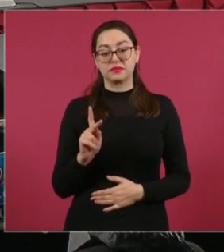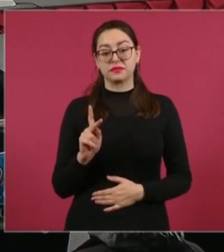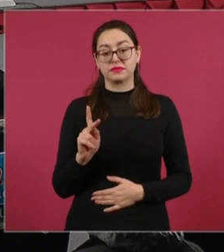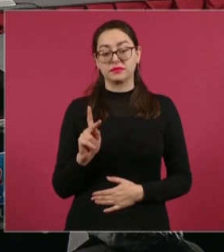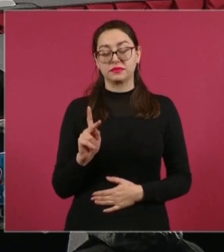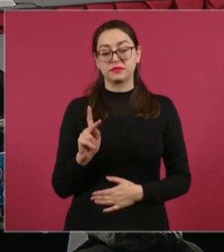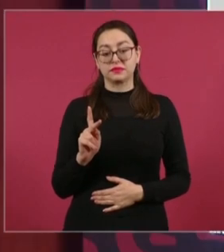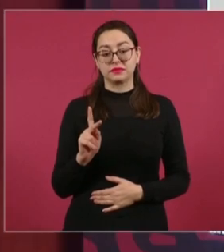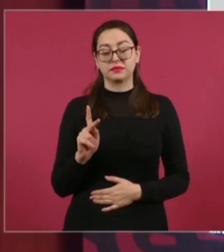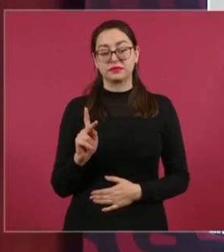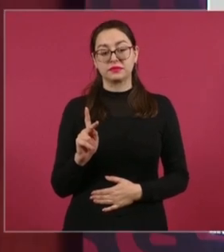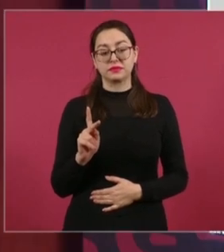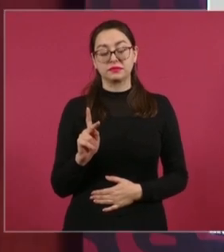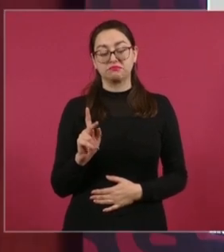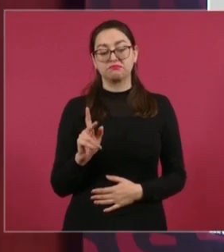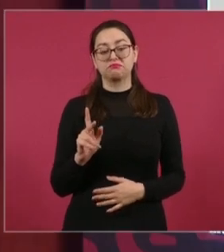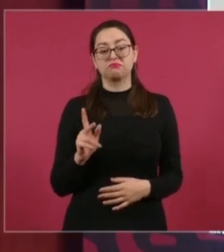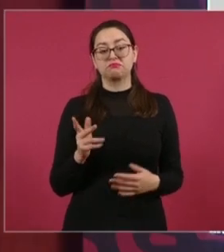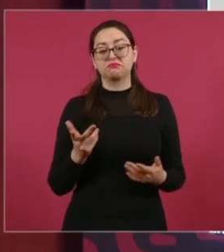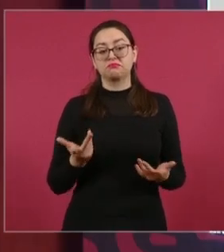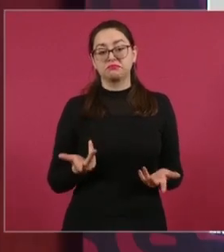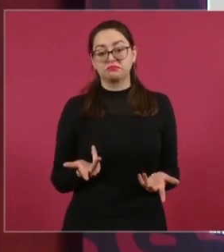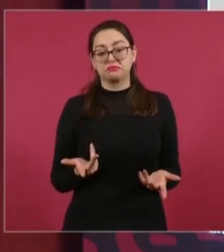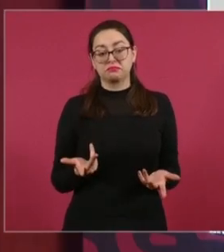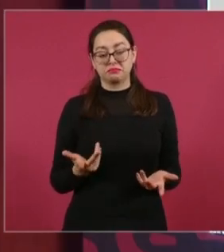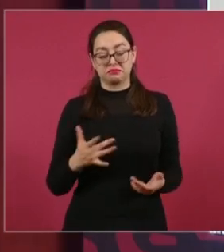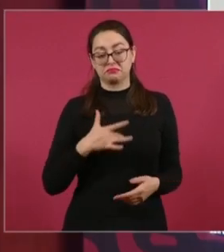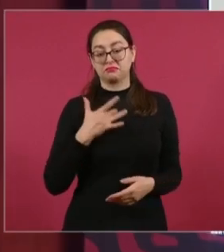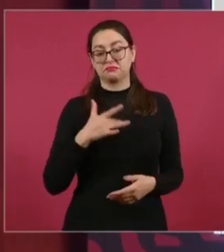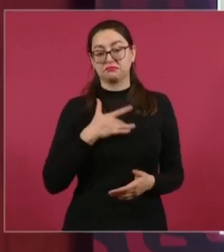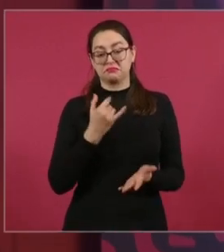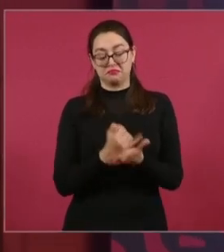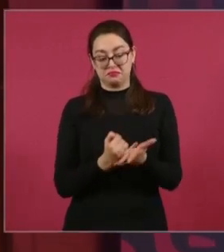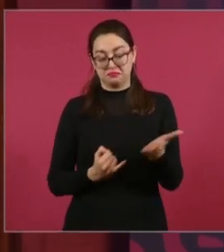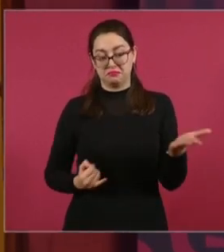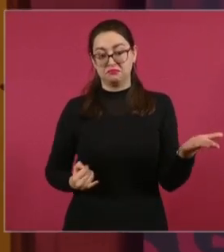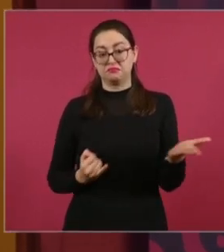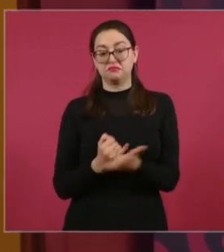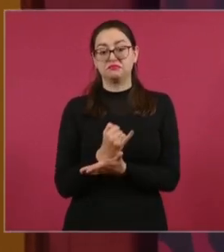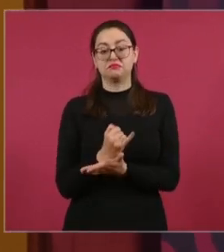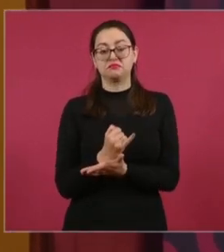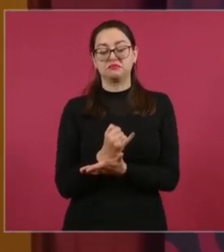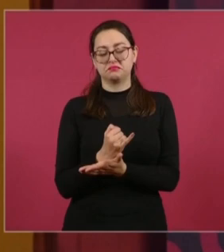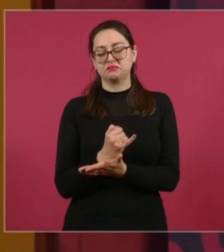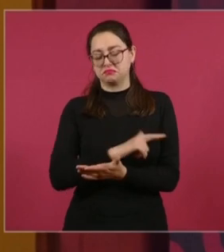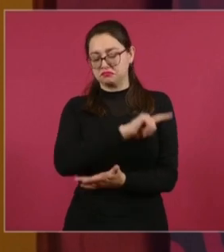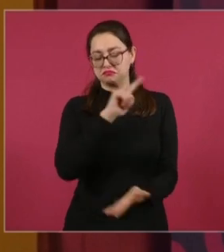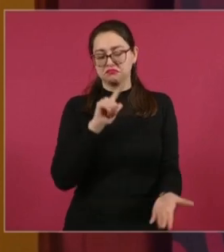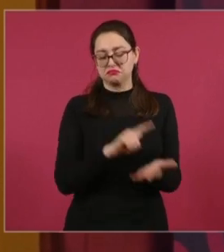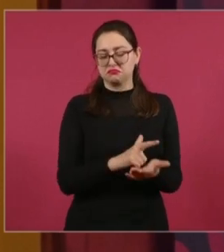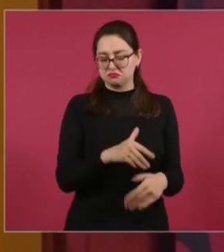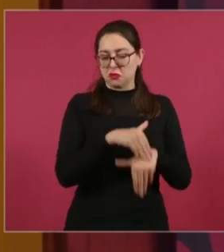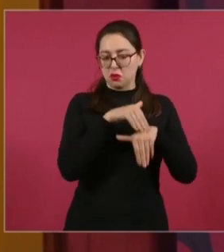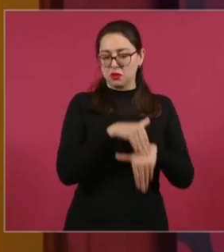su determinación sería ajustada a derecho.